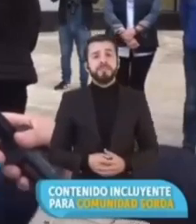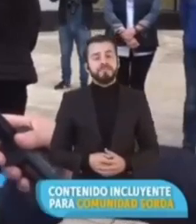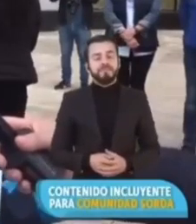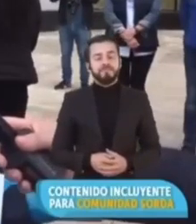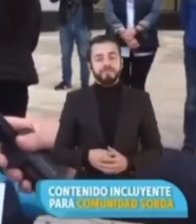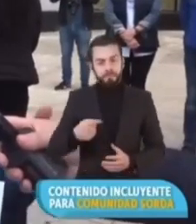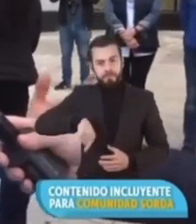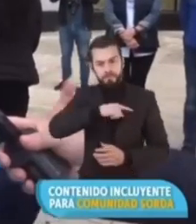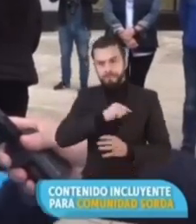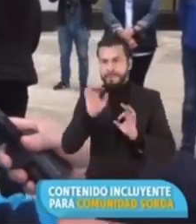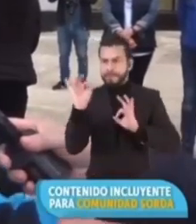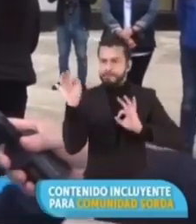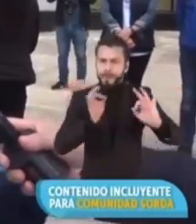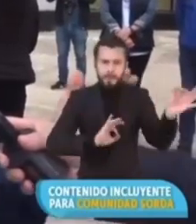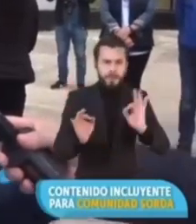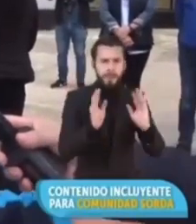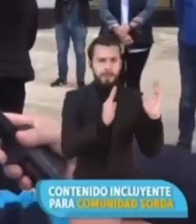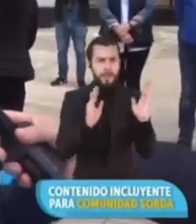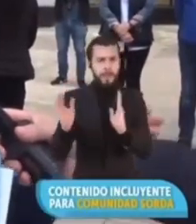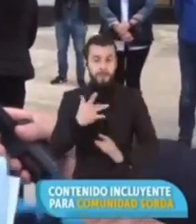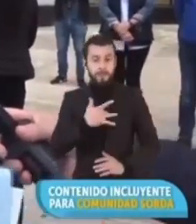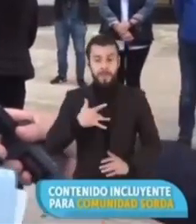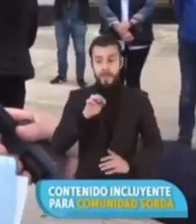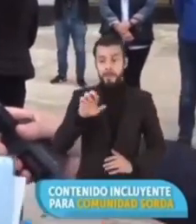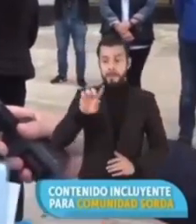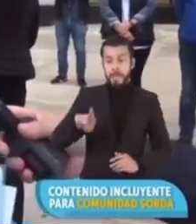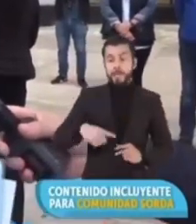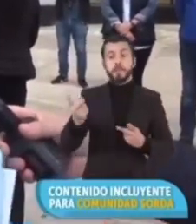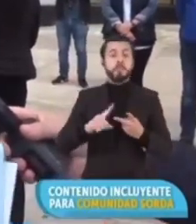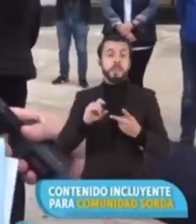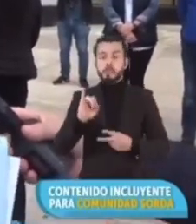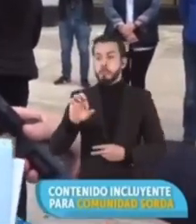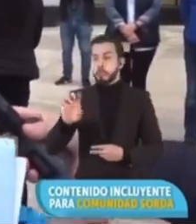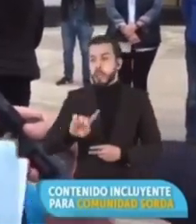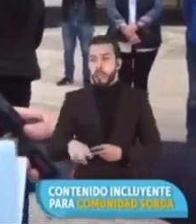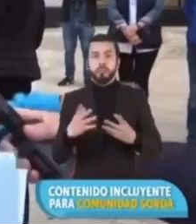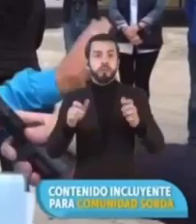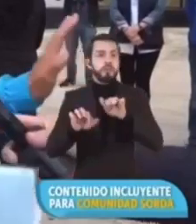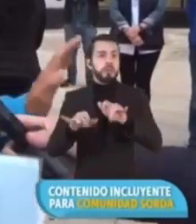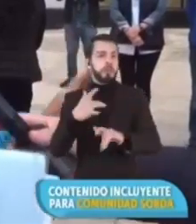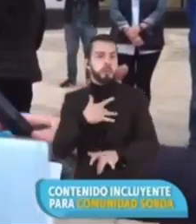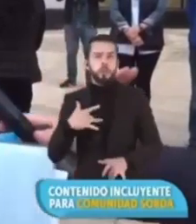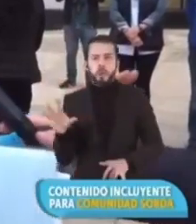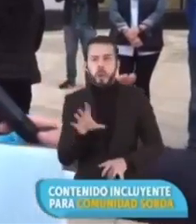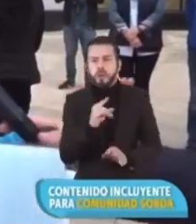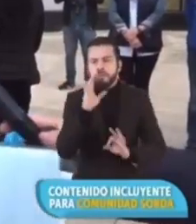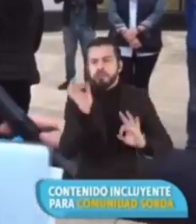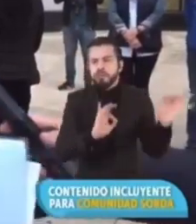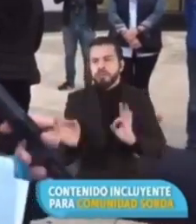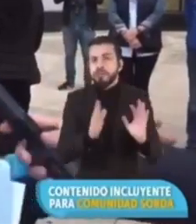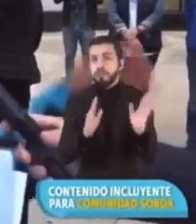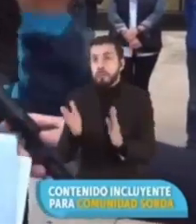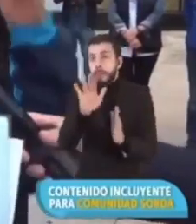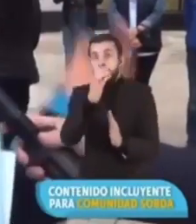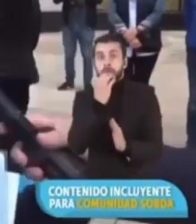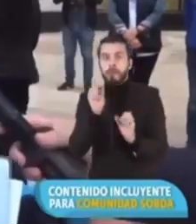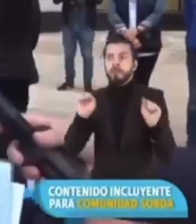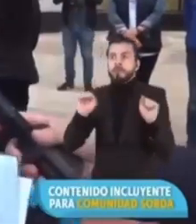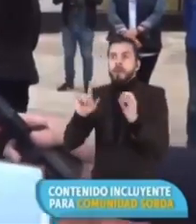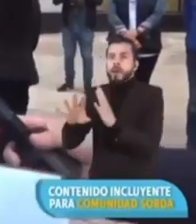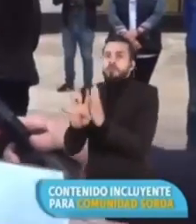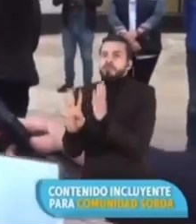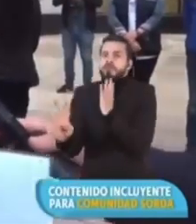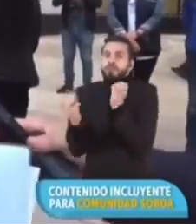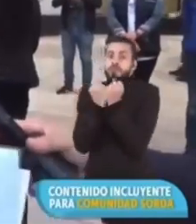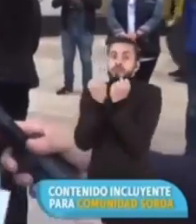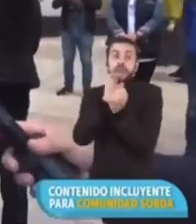organización logística de todas las EPS, de las IPS, de la Secretaría de Salud, para que si nos llega mucha gente, que puede llegar, nos alegra que